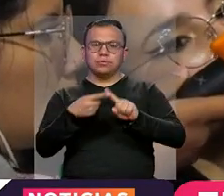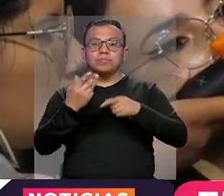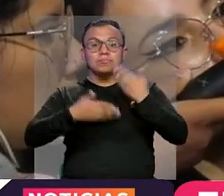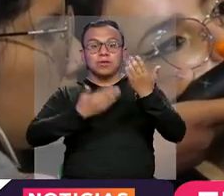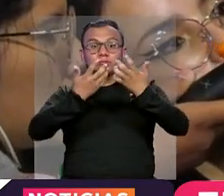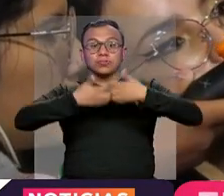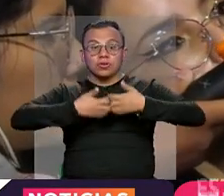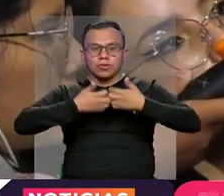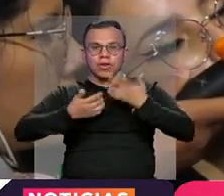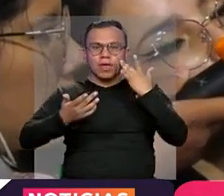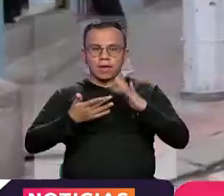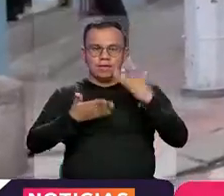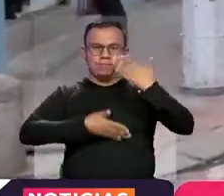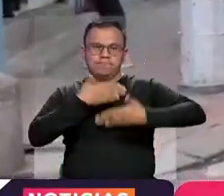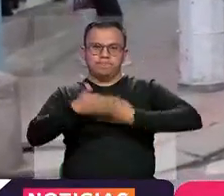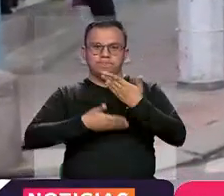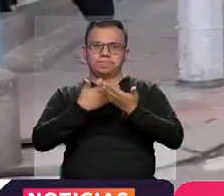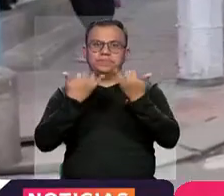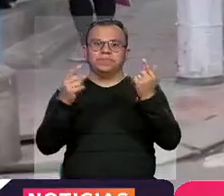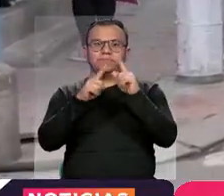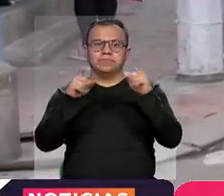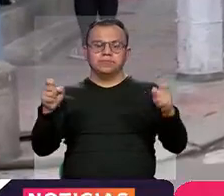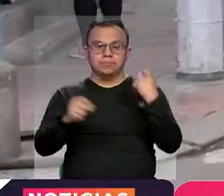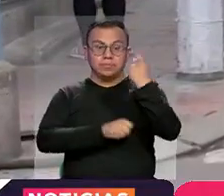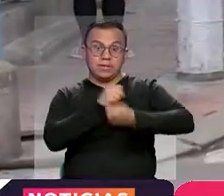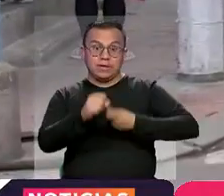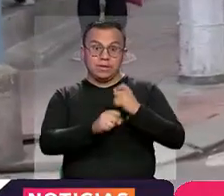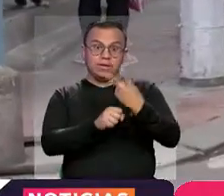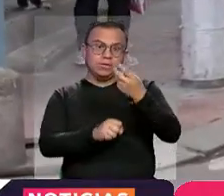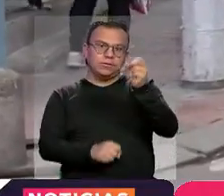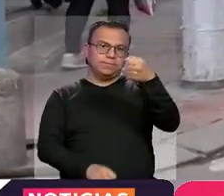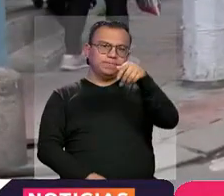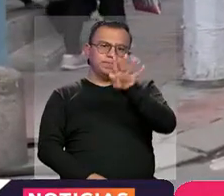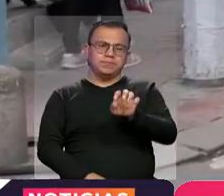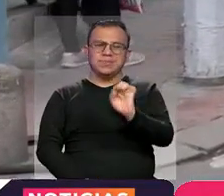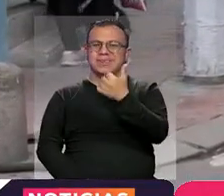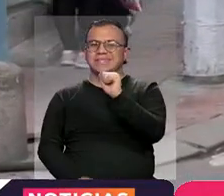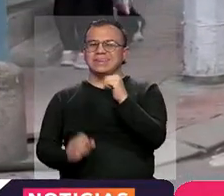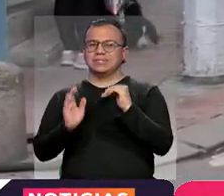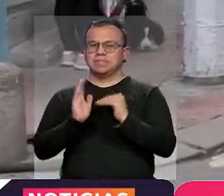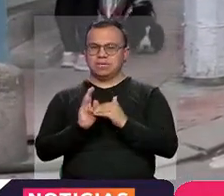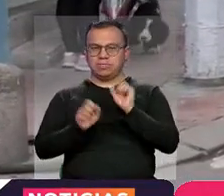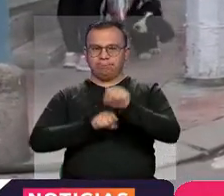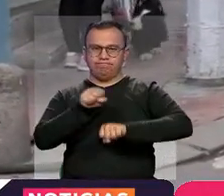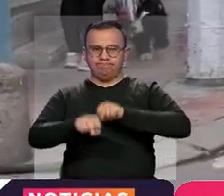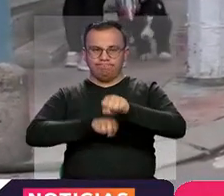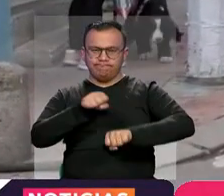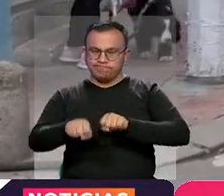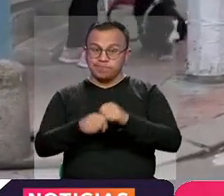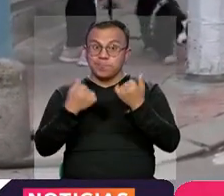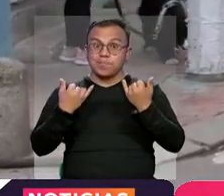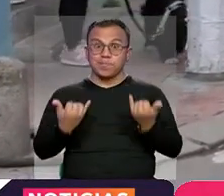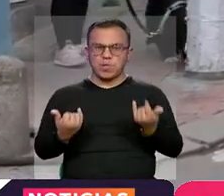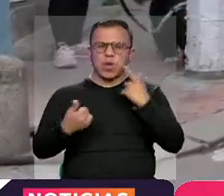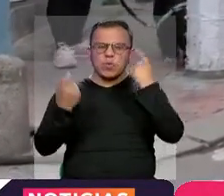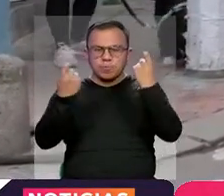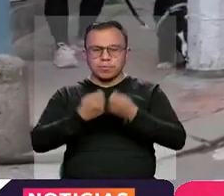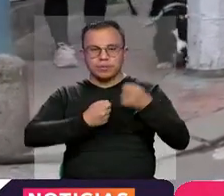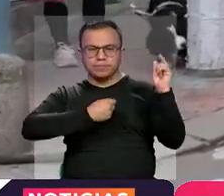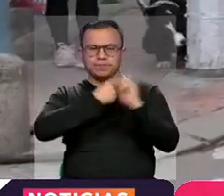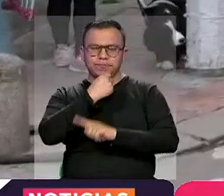combustión en su vehículo. Según un censo de 2019, hay cerca de 10.000 bicitaxis en Bogotá y las sanciones alcanzan